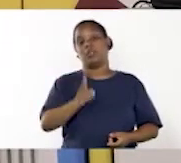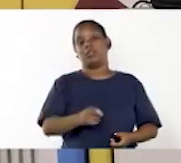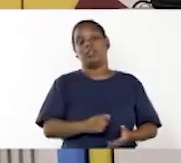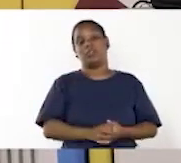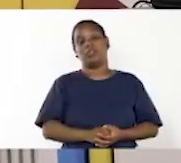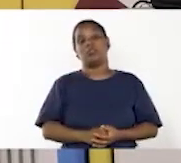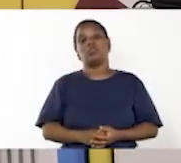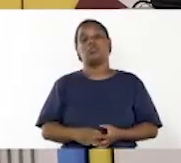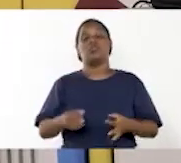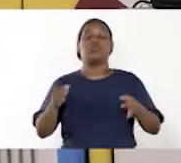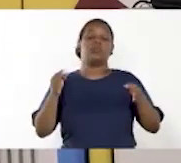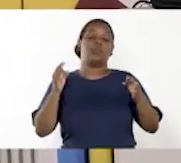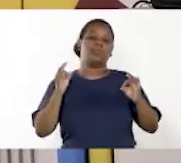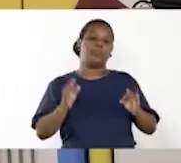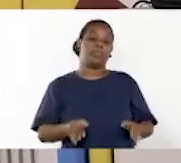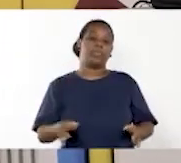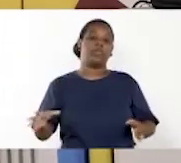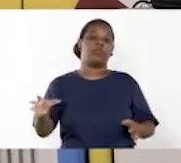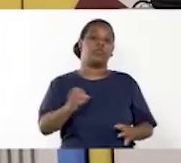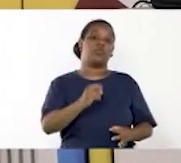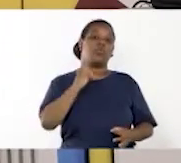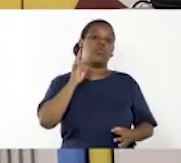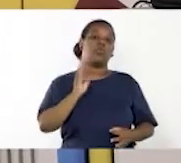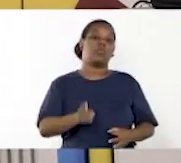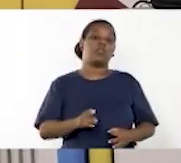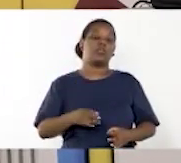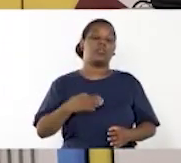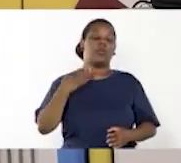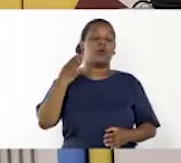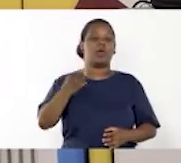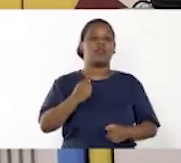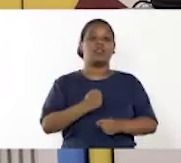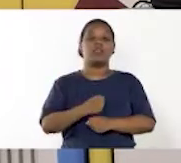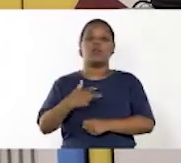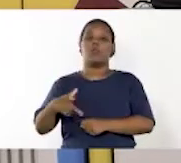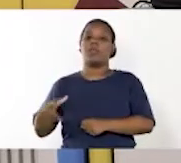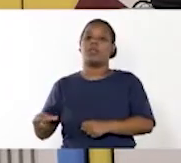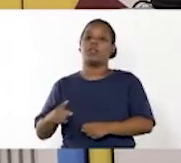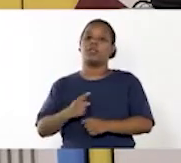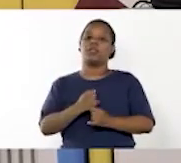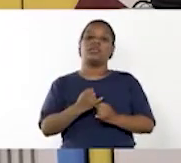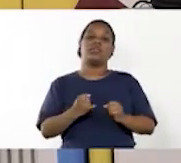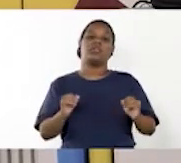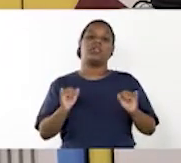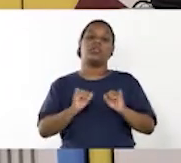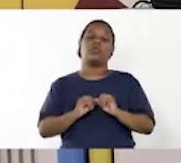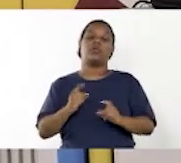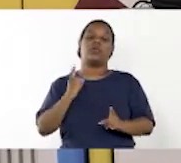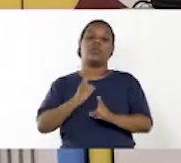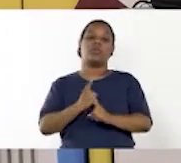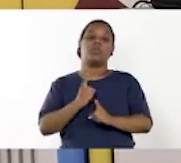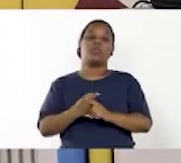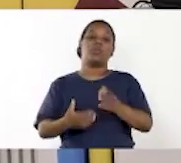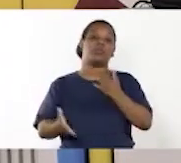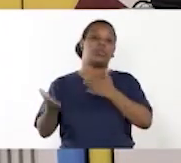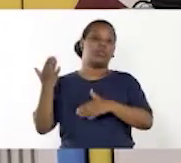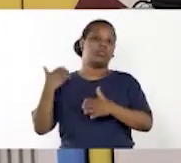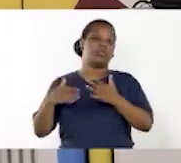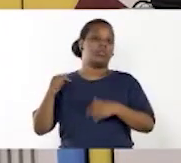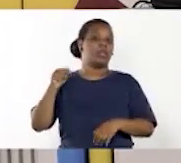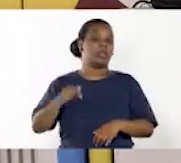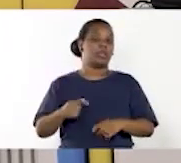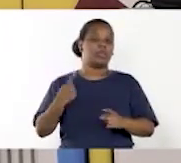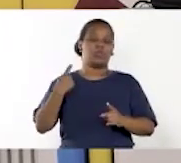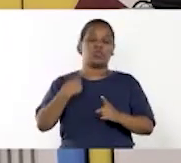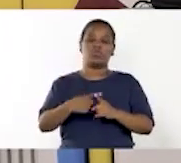Se mantiene todo lo orientado sobre el trabajo práctico integrador en los encuentros anteriores. Aquí hemos